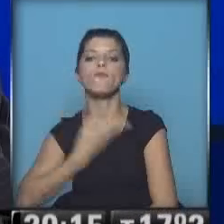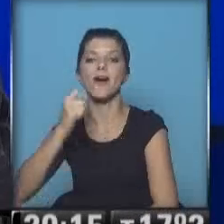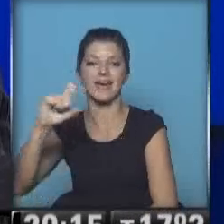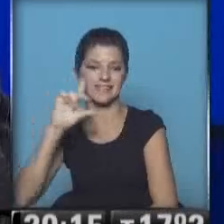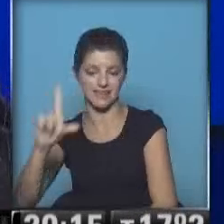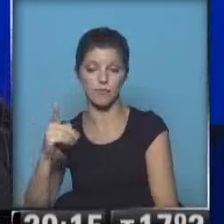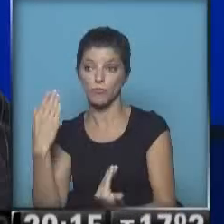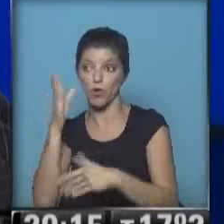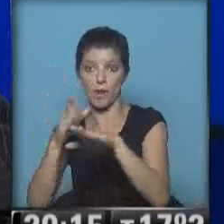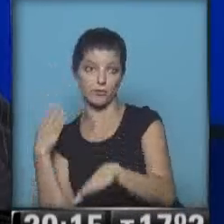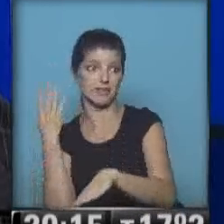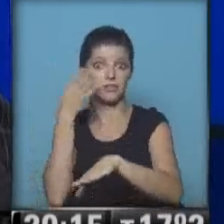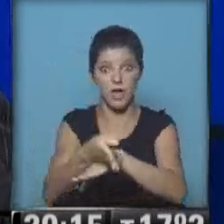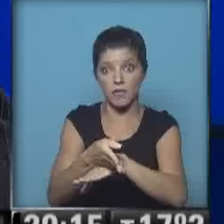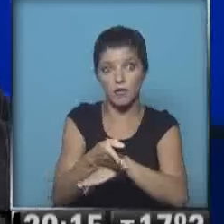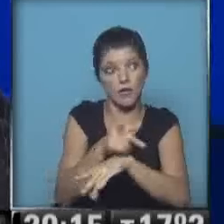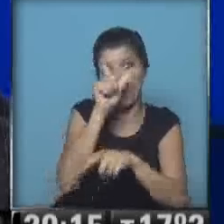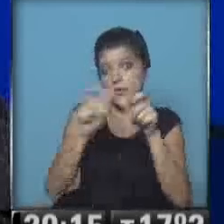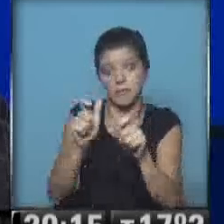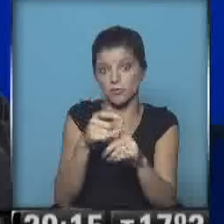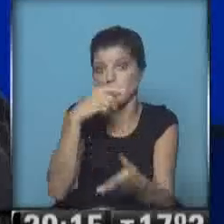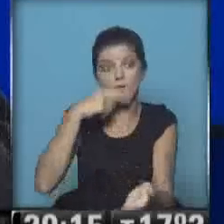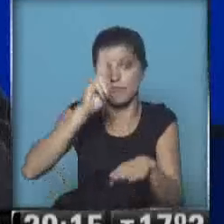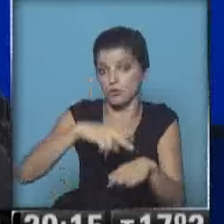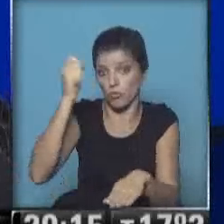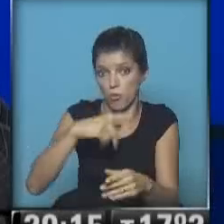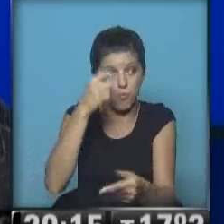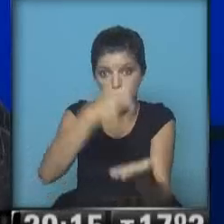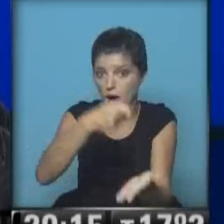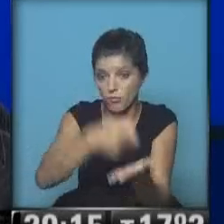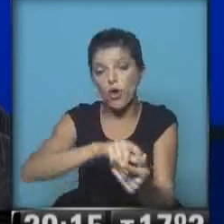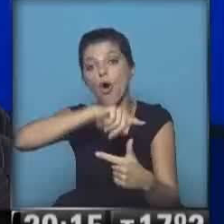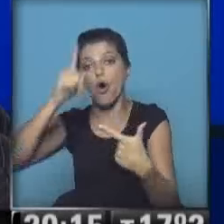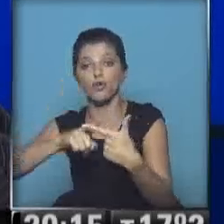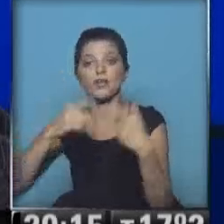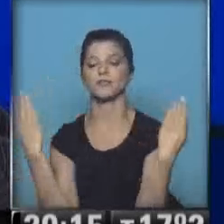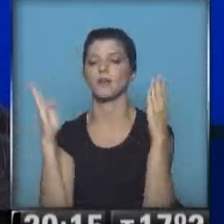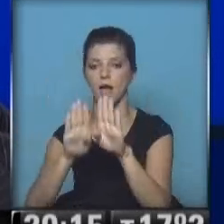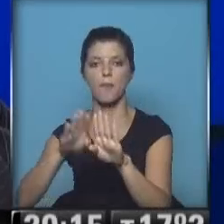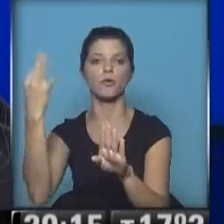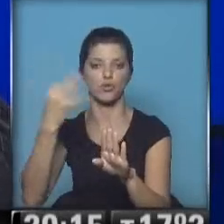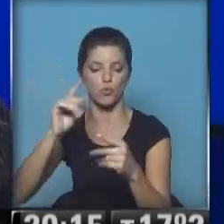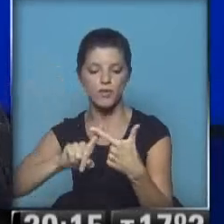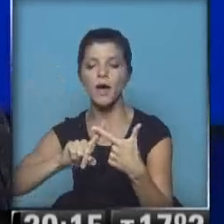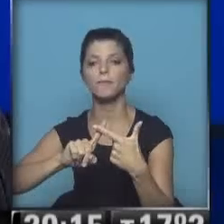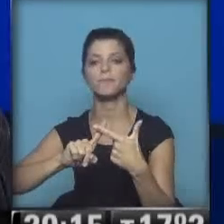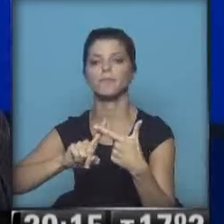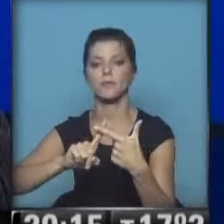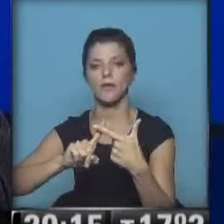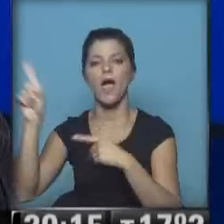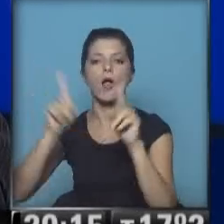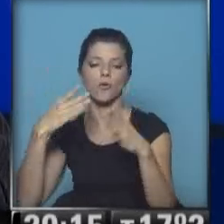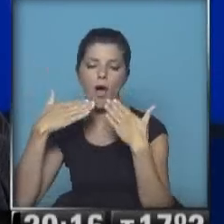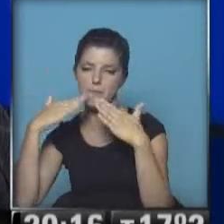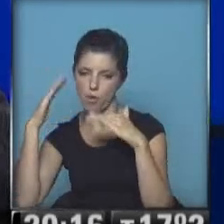había gente pagando impuestos habituales. Había otras que estaban cerradas por cuestiones de seguridad. Hubo avivadas de